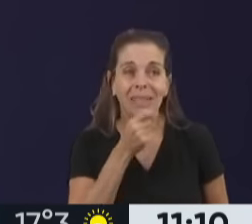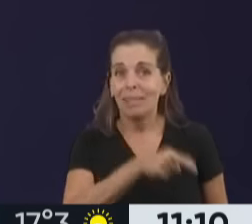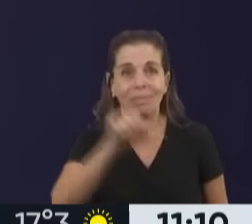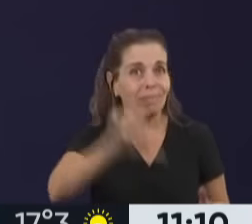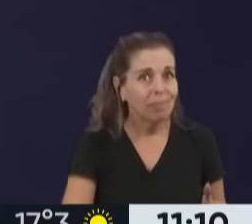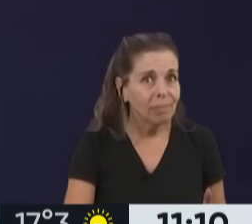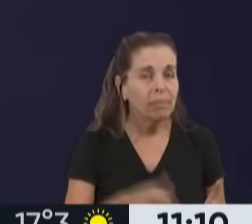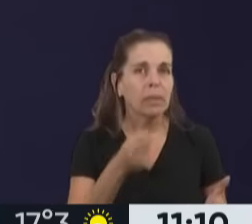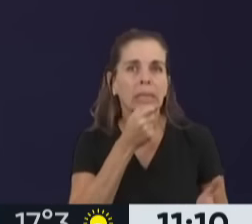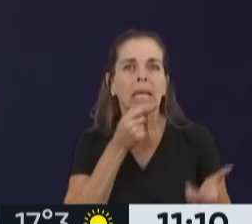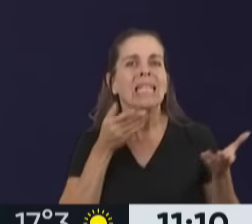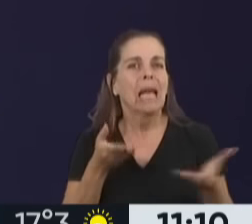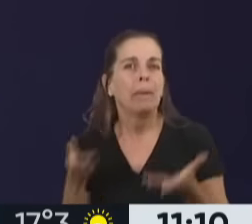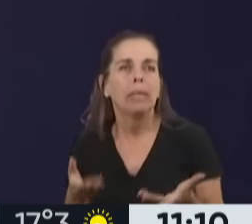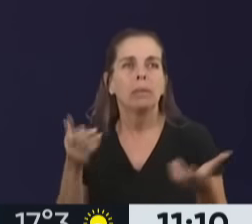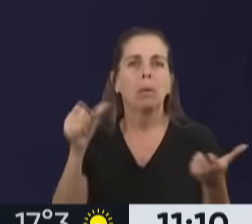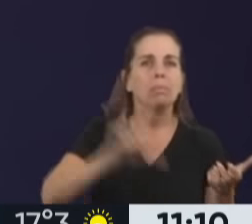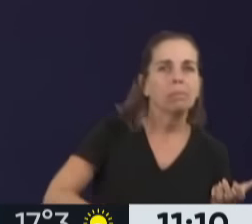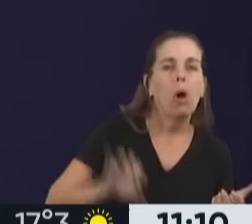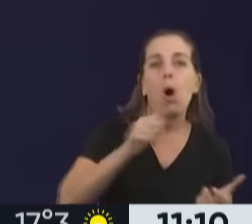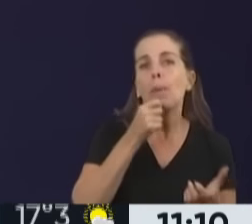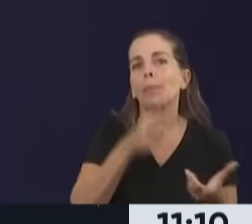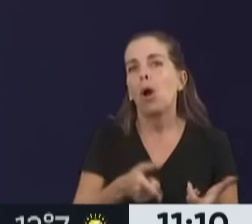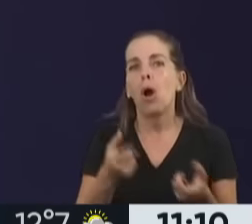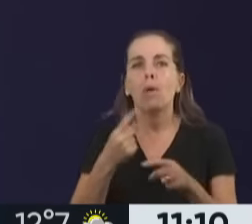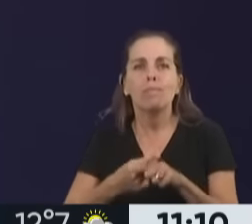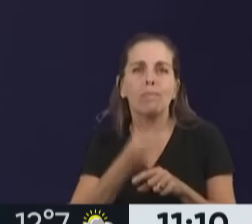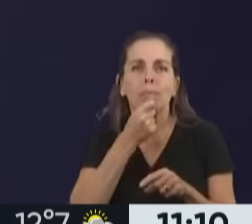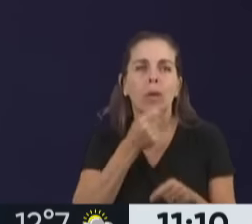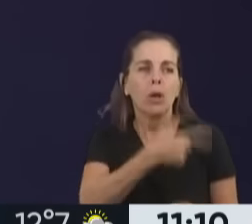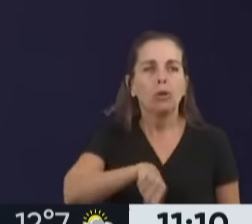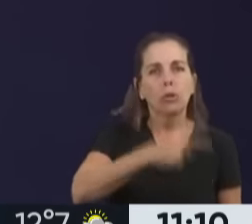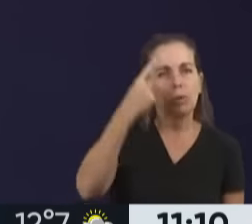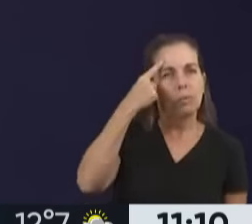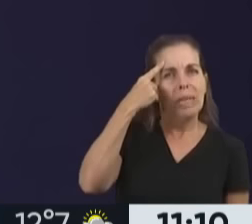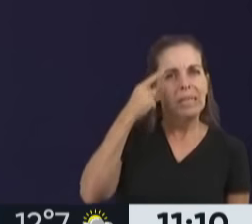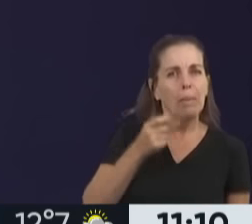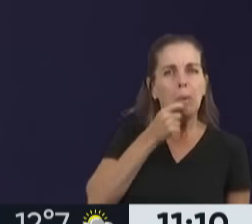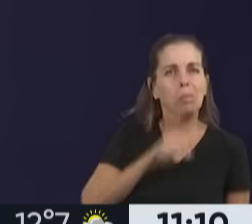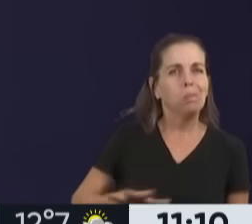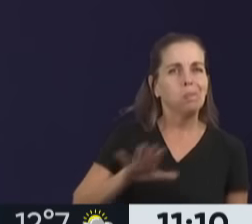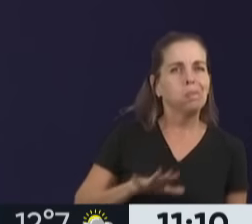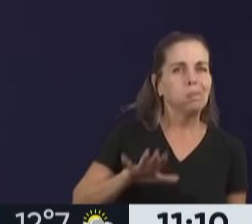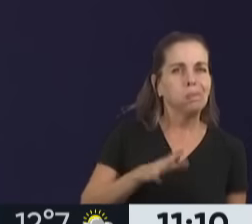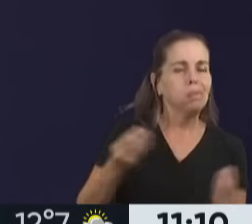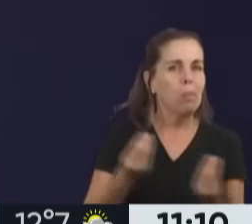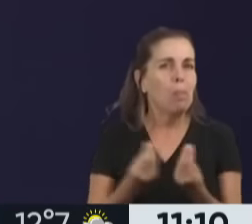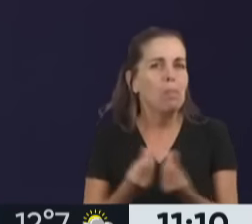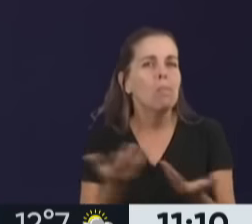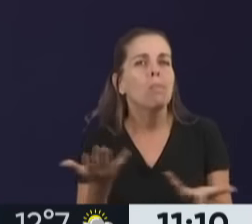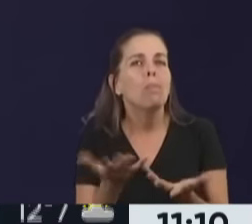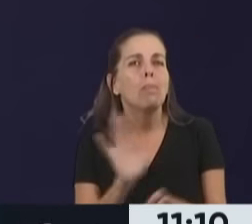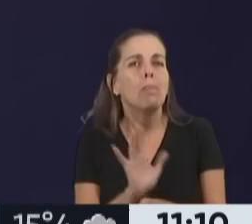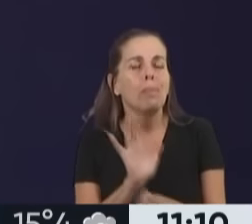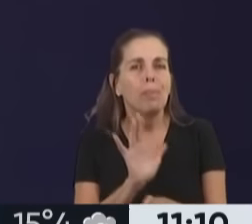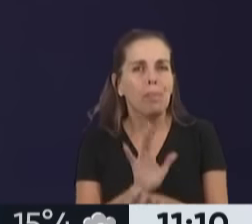ocurre como en este caso por prácticas que sospechamos son eh prácticas